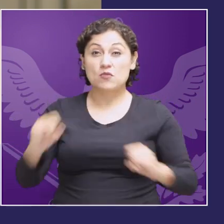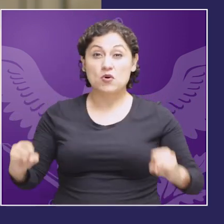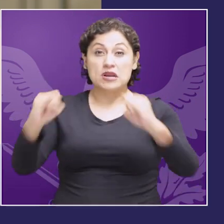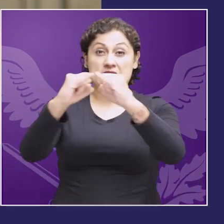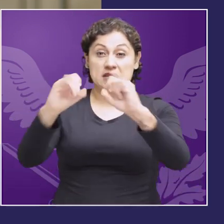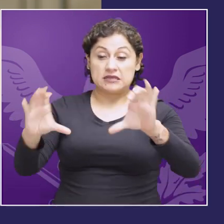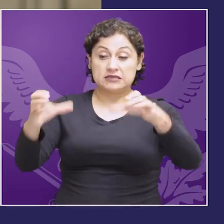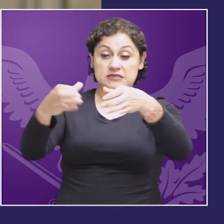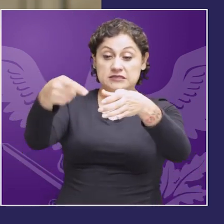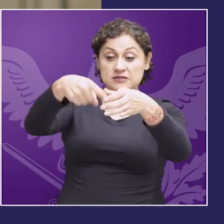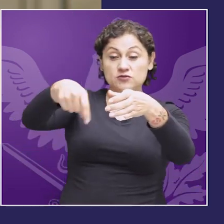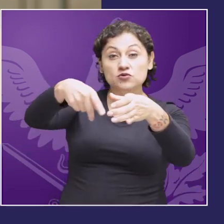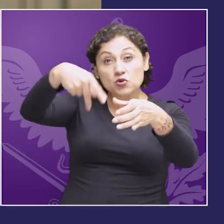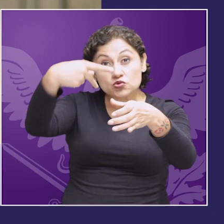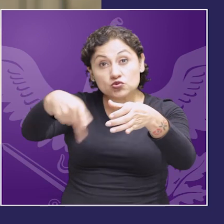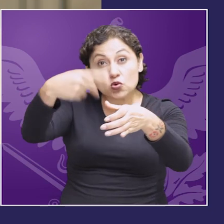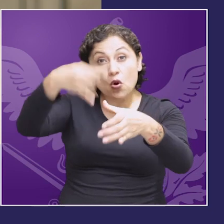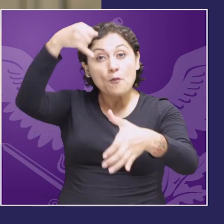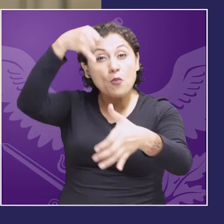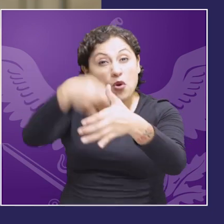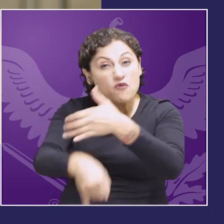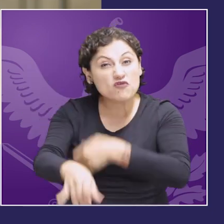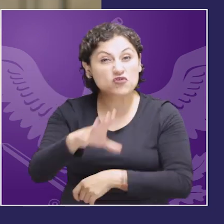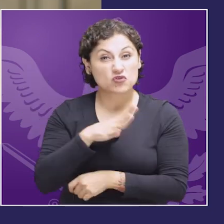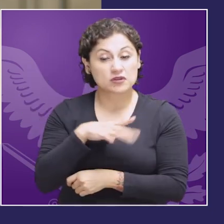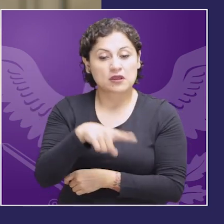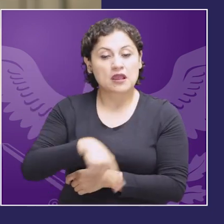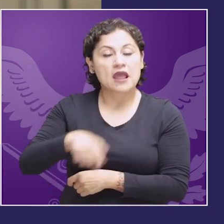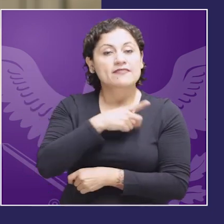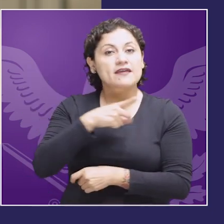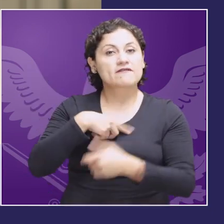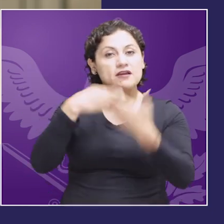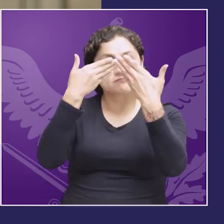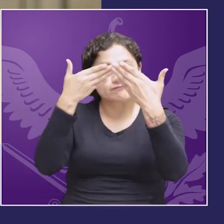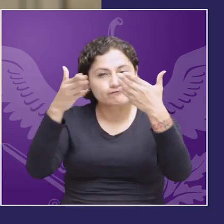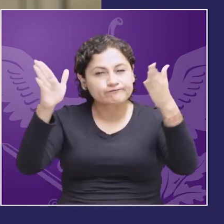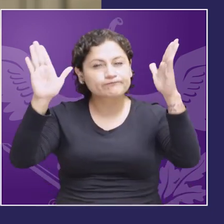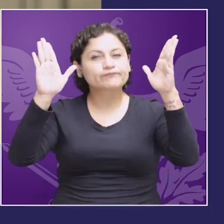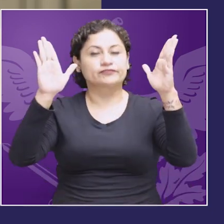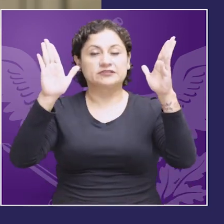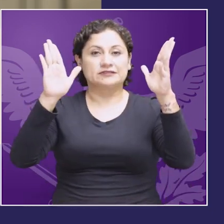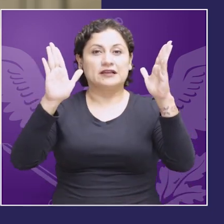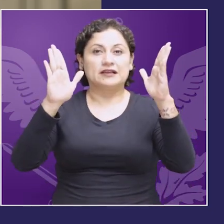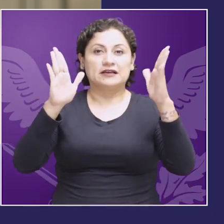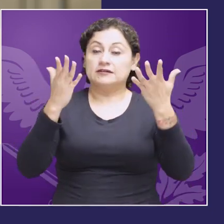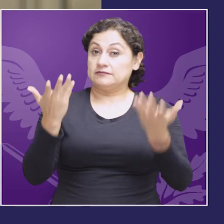instituciones en el fondo tienen que ser permeadas por esta mirada con este otro lente. Entonces, instituciones que